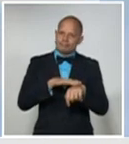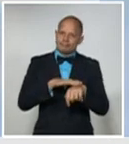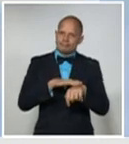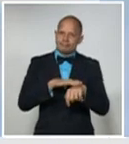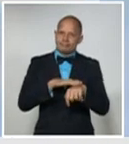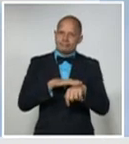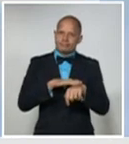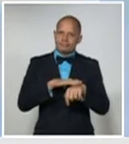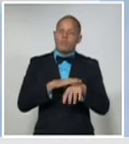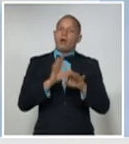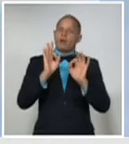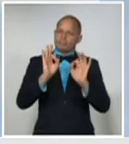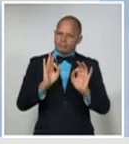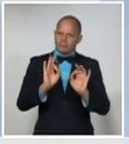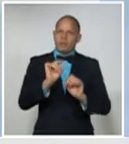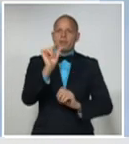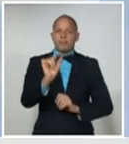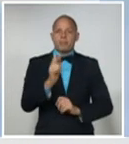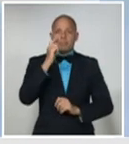3.793 sospechosos,